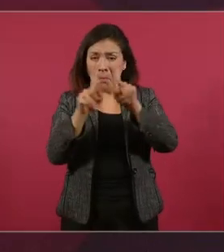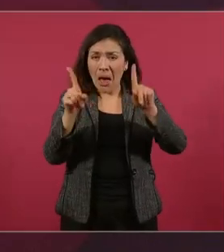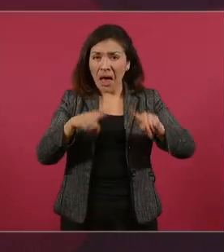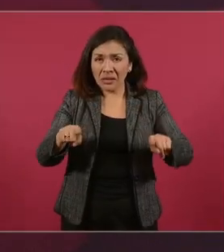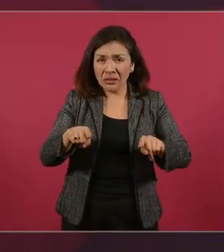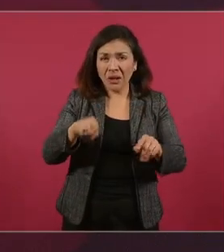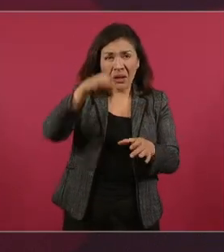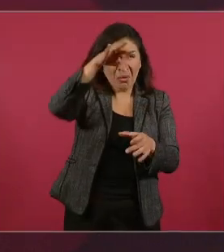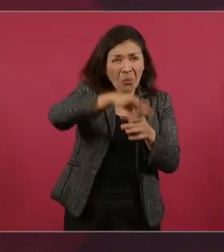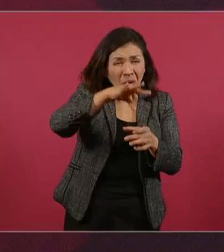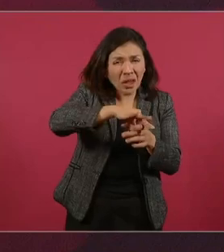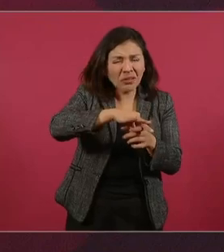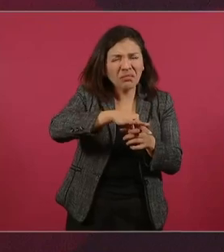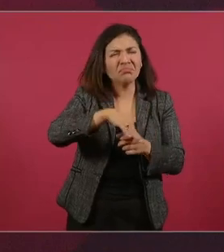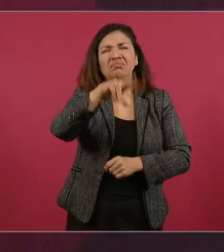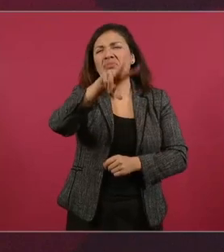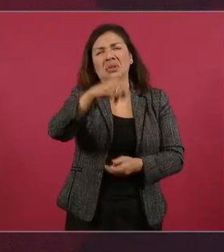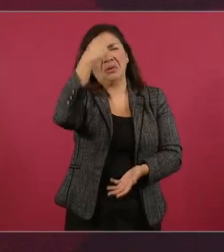electoral.